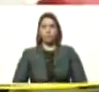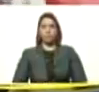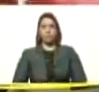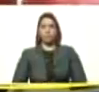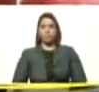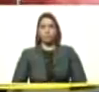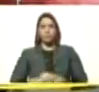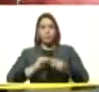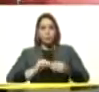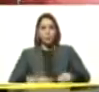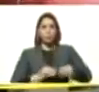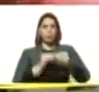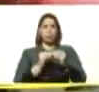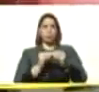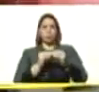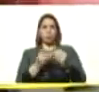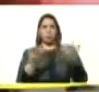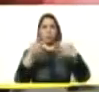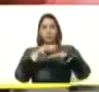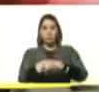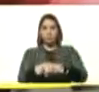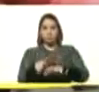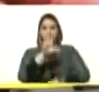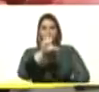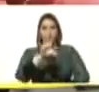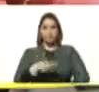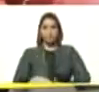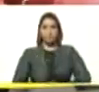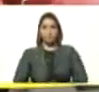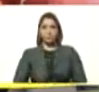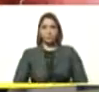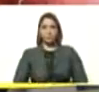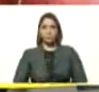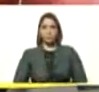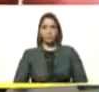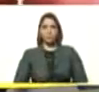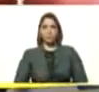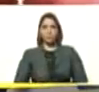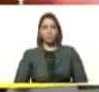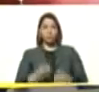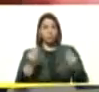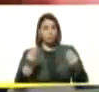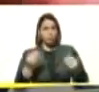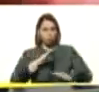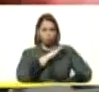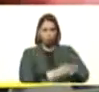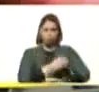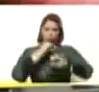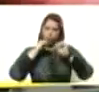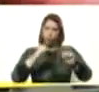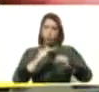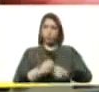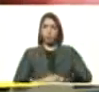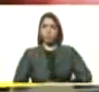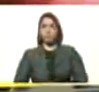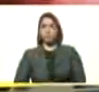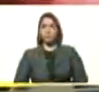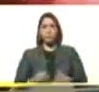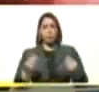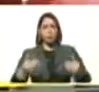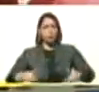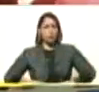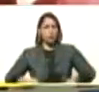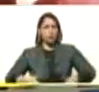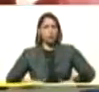de recuperación integral de la patria, con mucho tino, con mucho